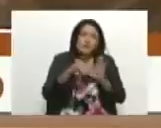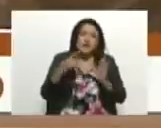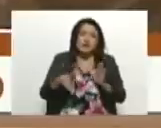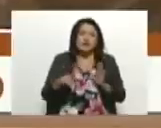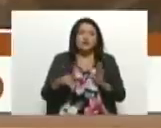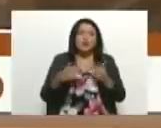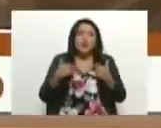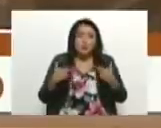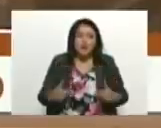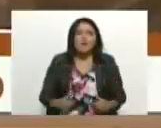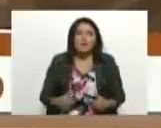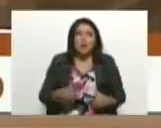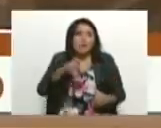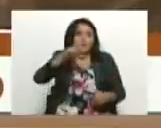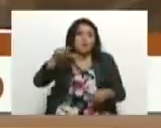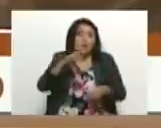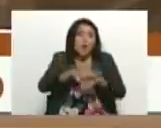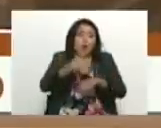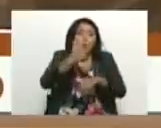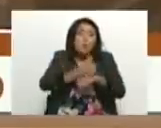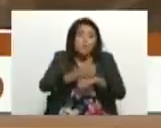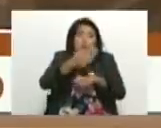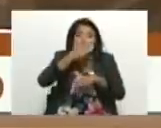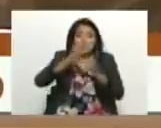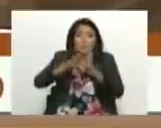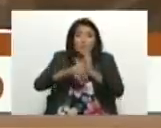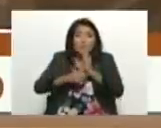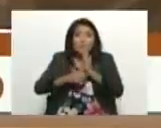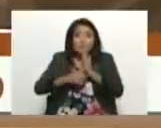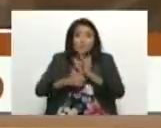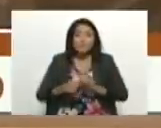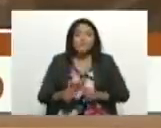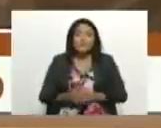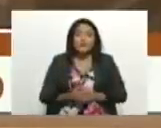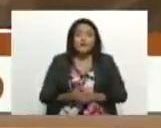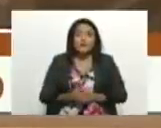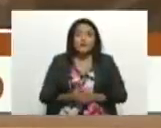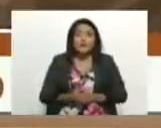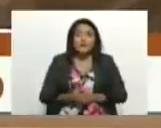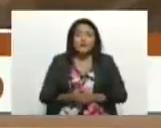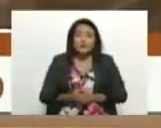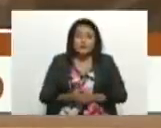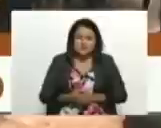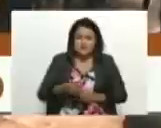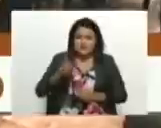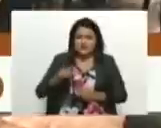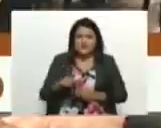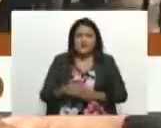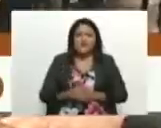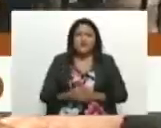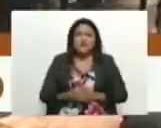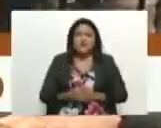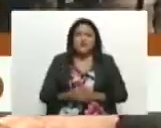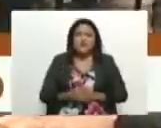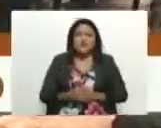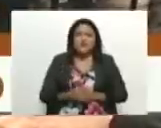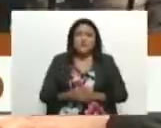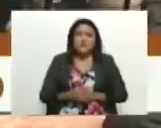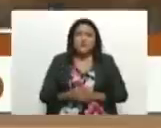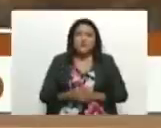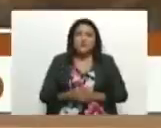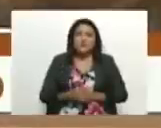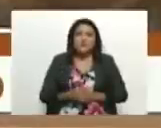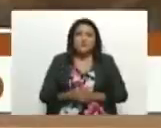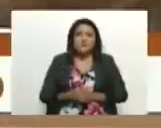a esa extinción de dominio. Pero que también rápidamente, en su capítulo tercero, señala cómo es la administración